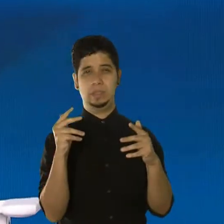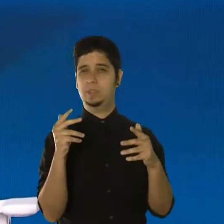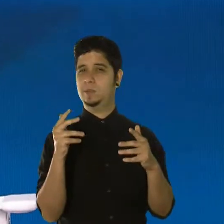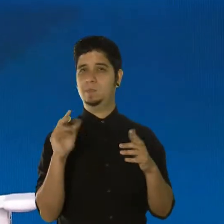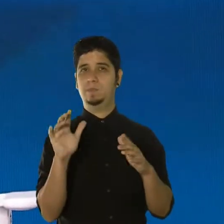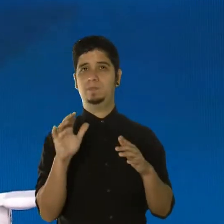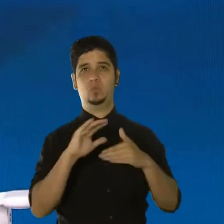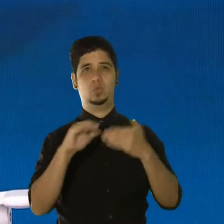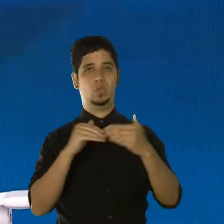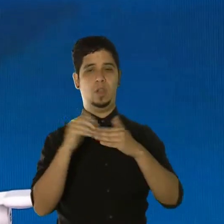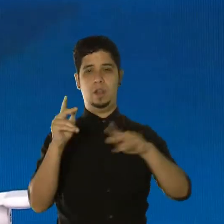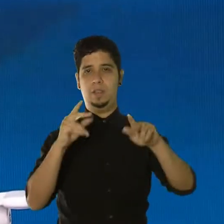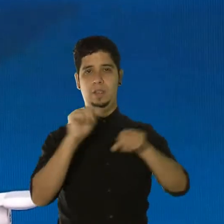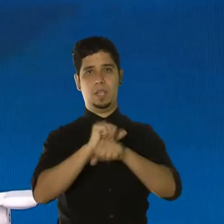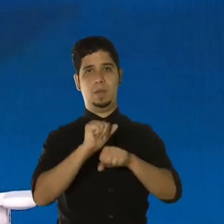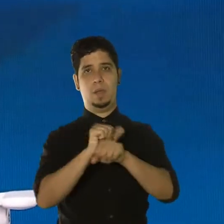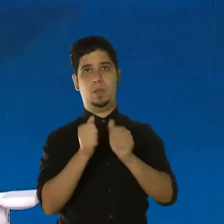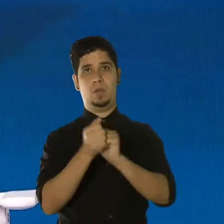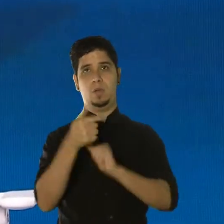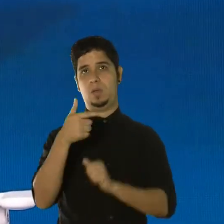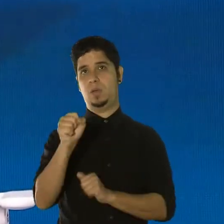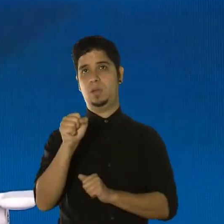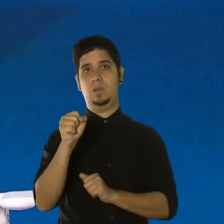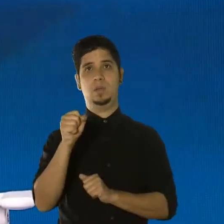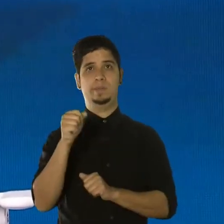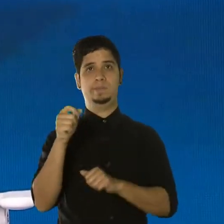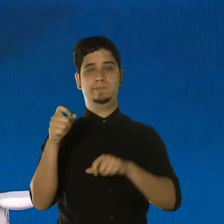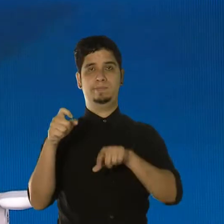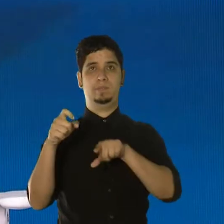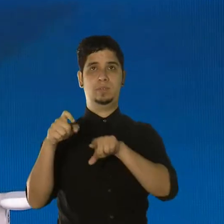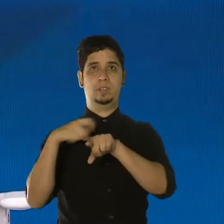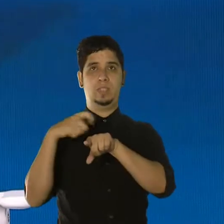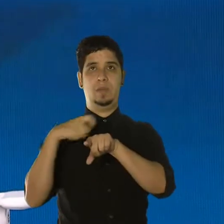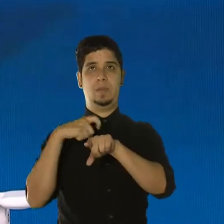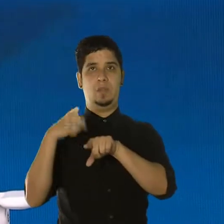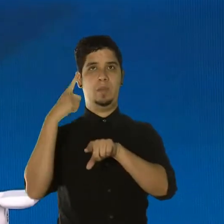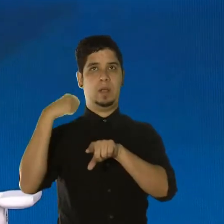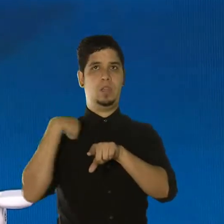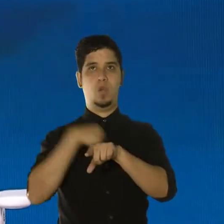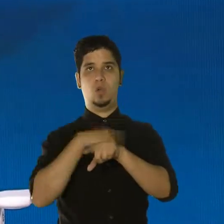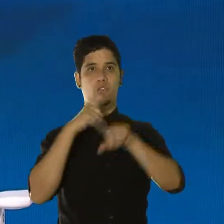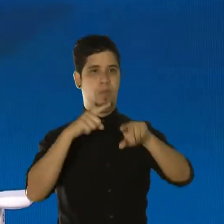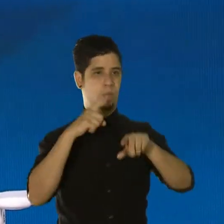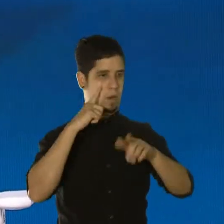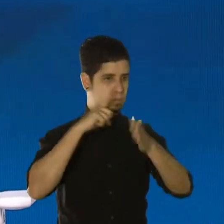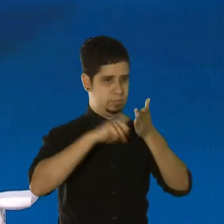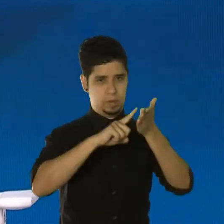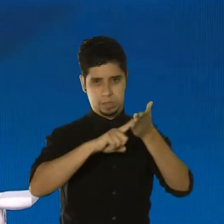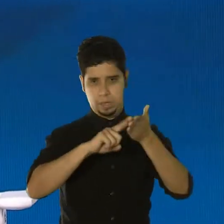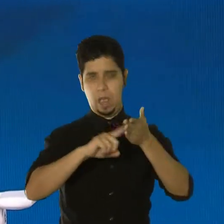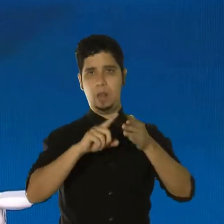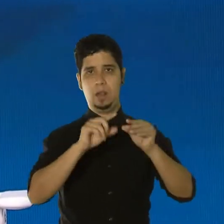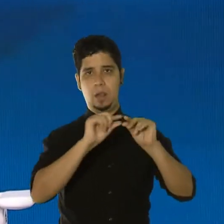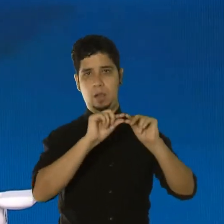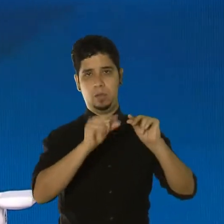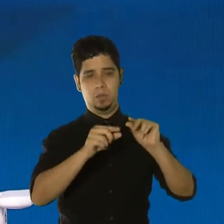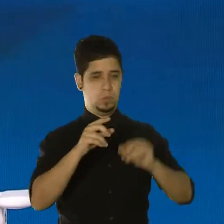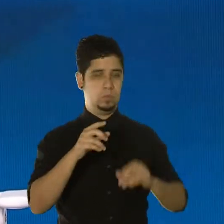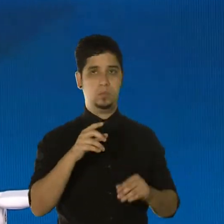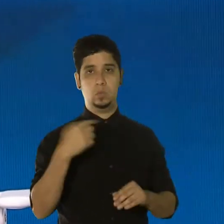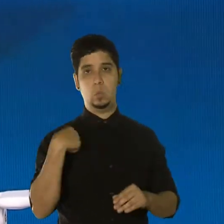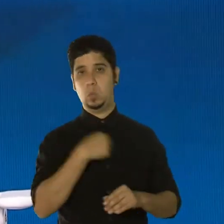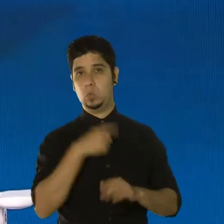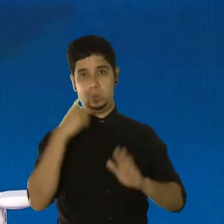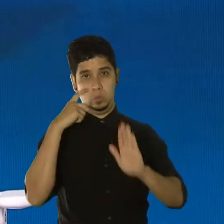Todos los distribuidores de gas nos estuvieron llamando para que fuéramos a revisar sus conexiones y nos hemos dado